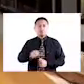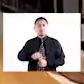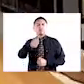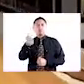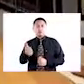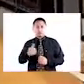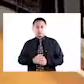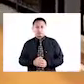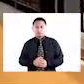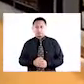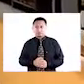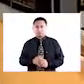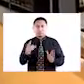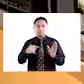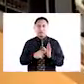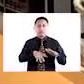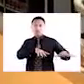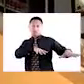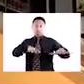Podemos hablar de otro, el